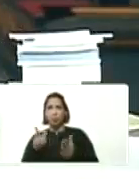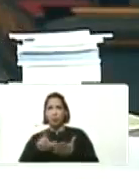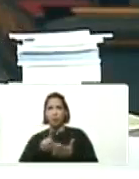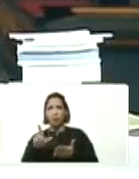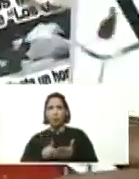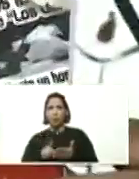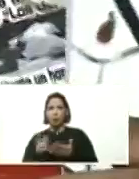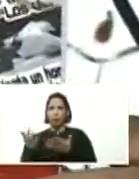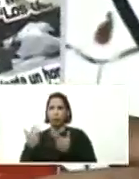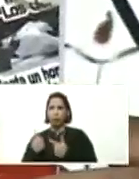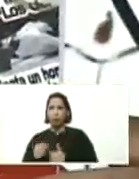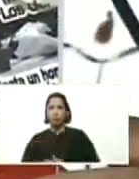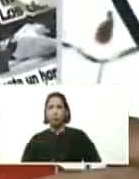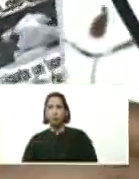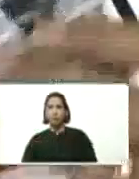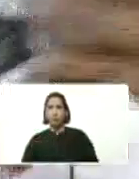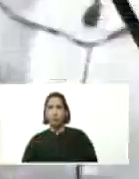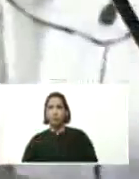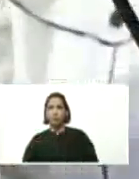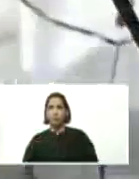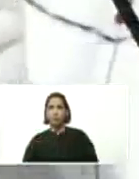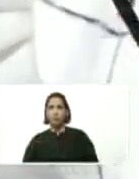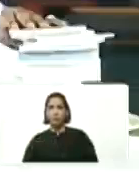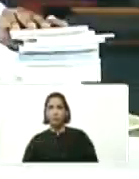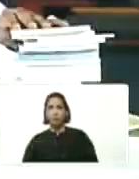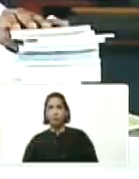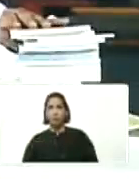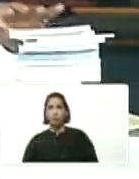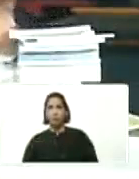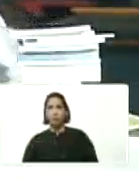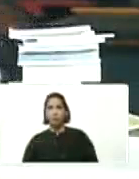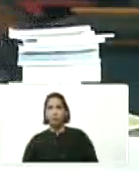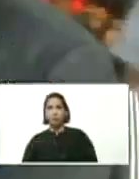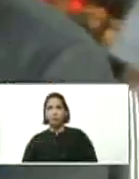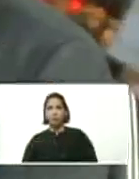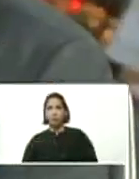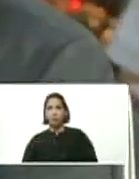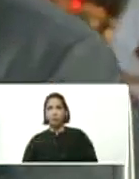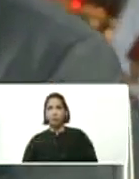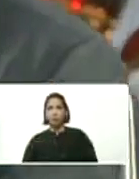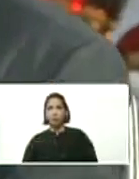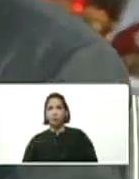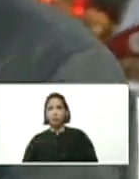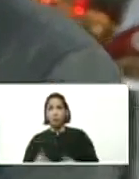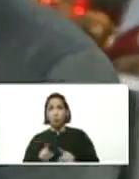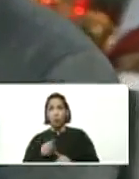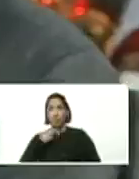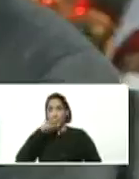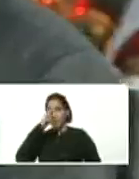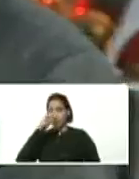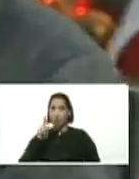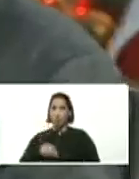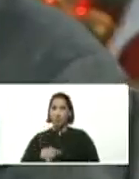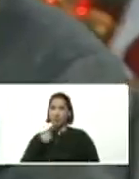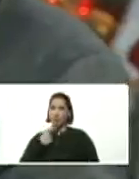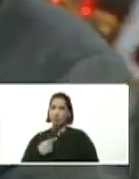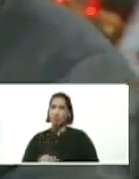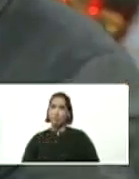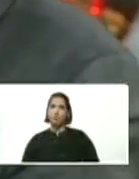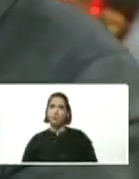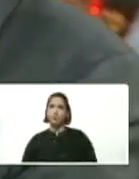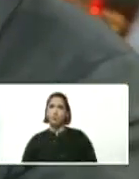¿Qué me cuentas? Bueno, Igor Delgado Senior, como su padre, Cotepa Delgado,